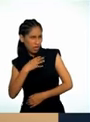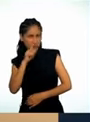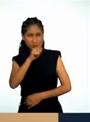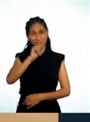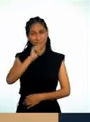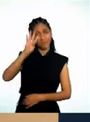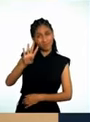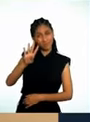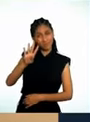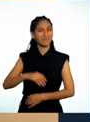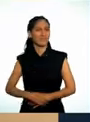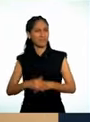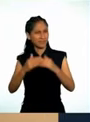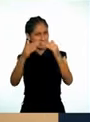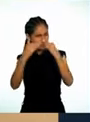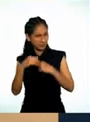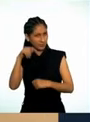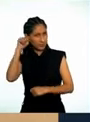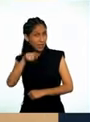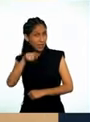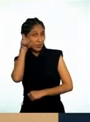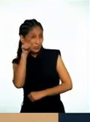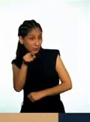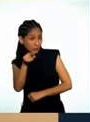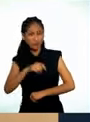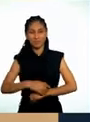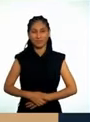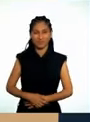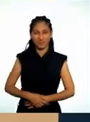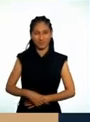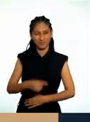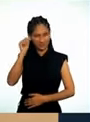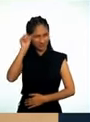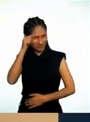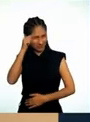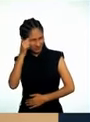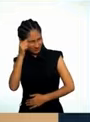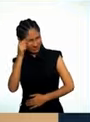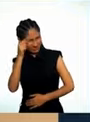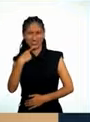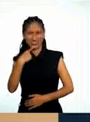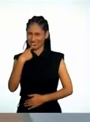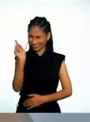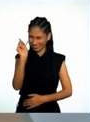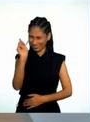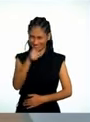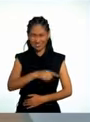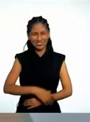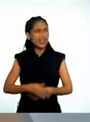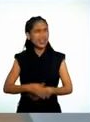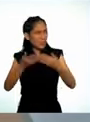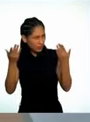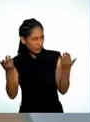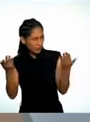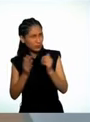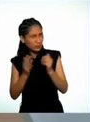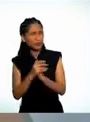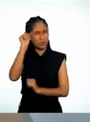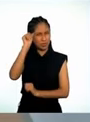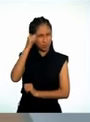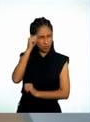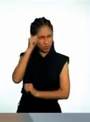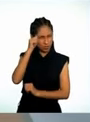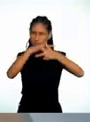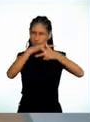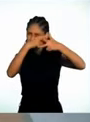now is your turn remember en shaders entonces debemos recordar